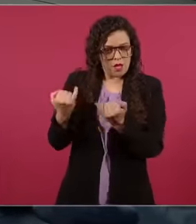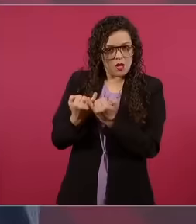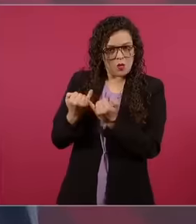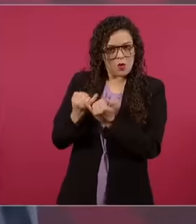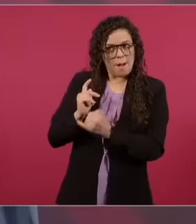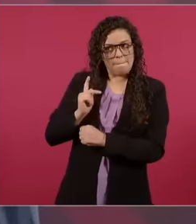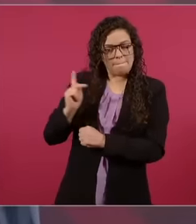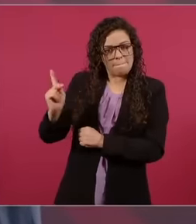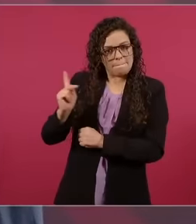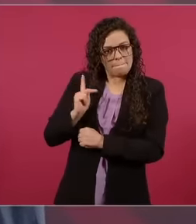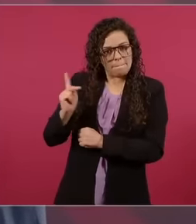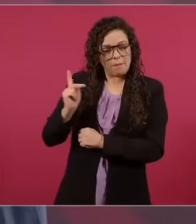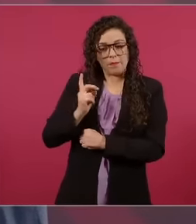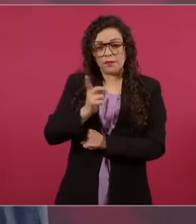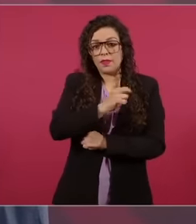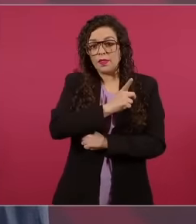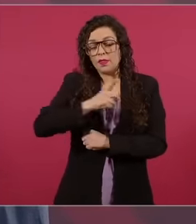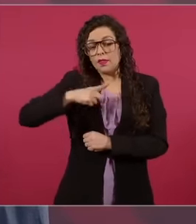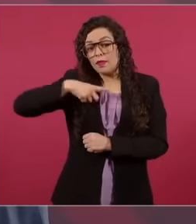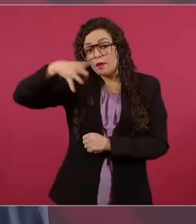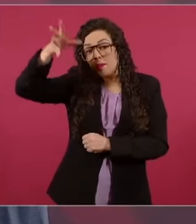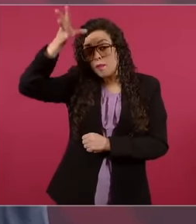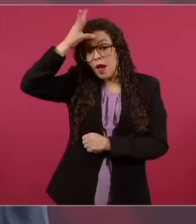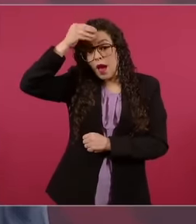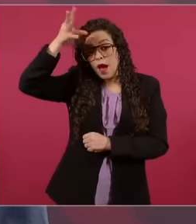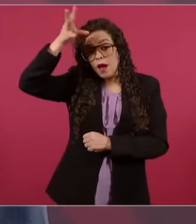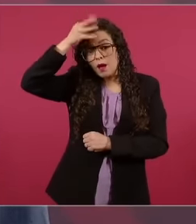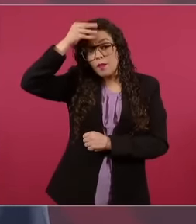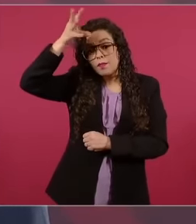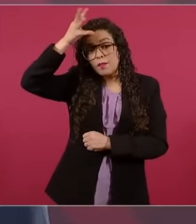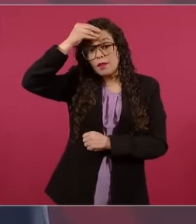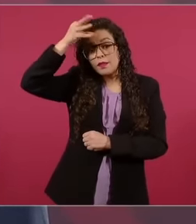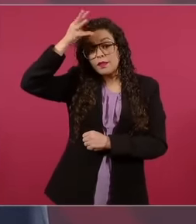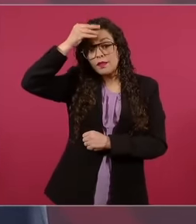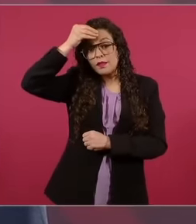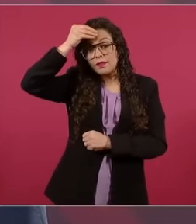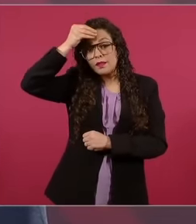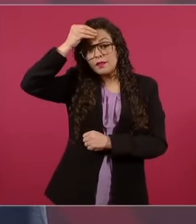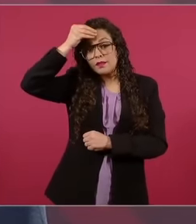que aprendamos a respetar